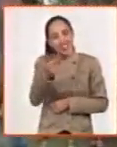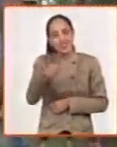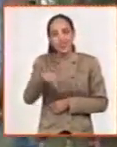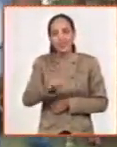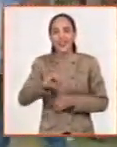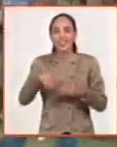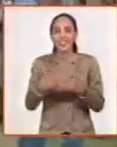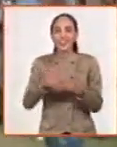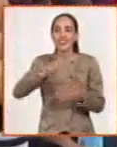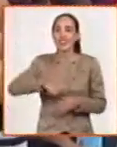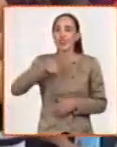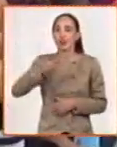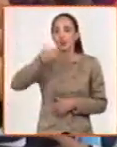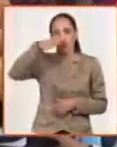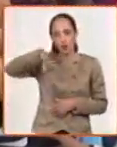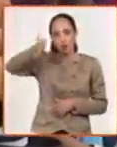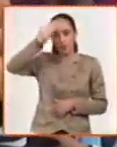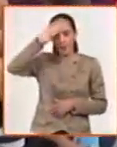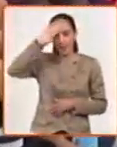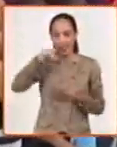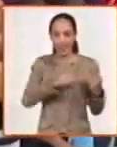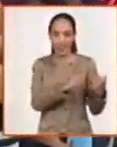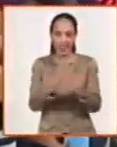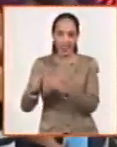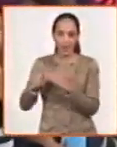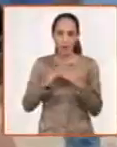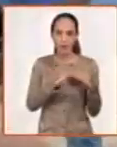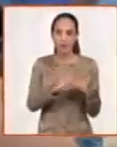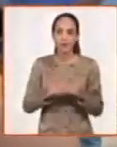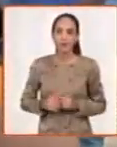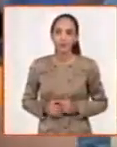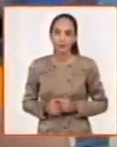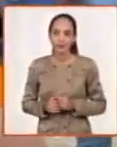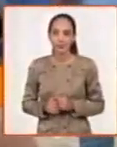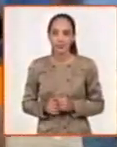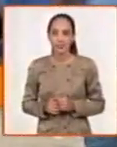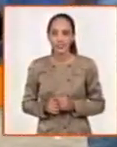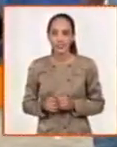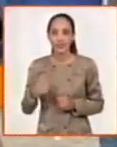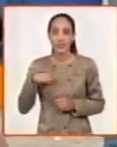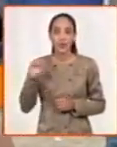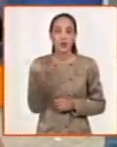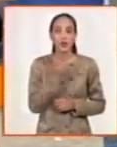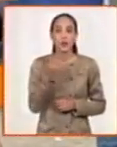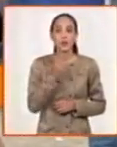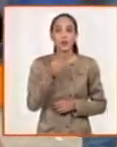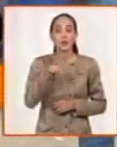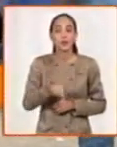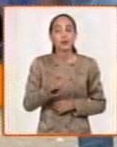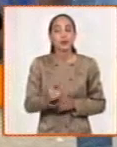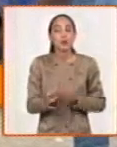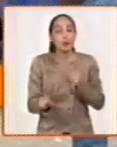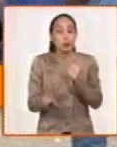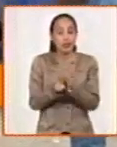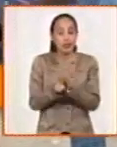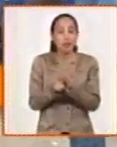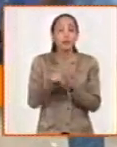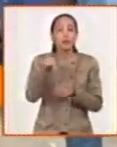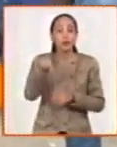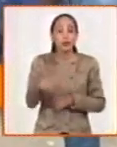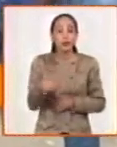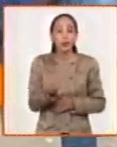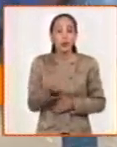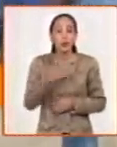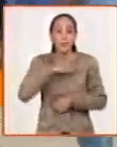la Cultura Cubana en las comunidades. Lo primero que me llevé así cuando empezamos a hacer el elemento, que mi hermano se para de mano en mi